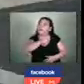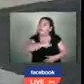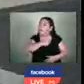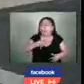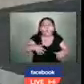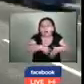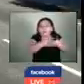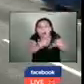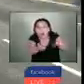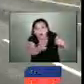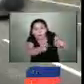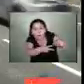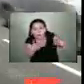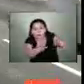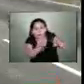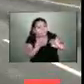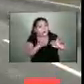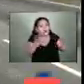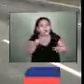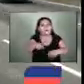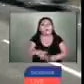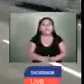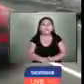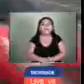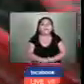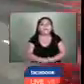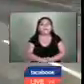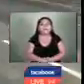de daños o pérdidas en vehículos.